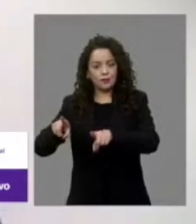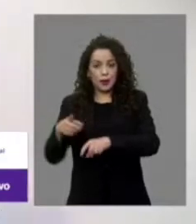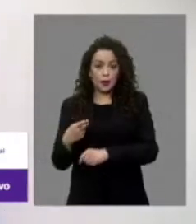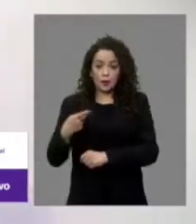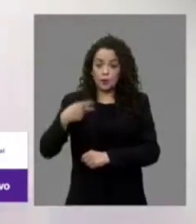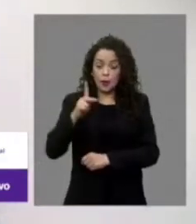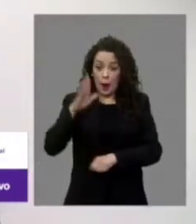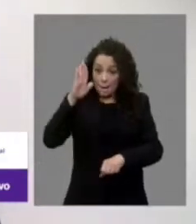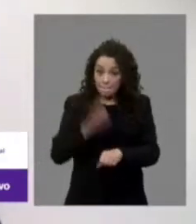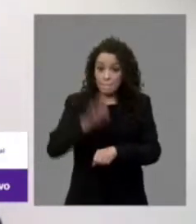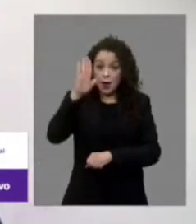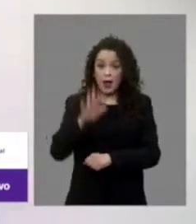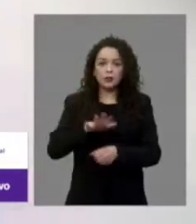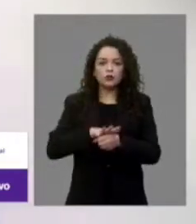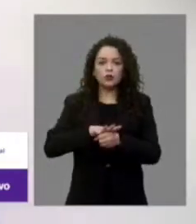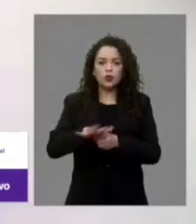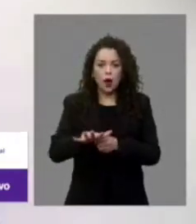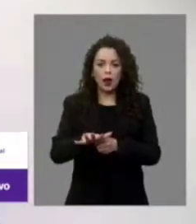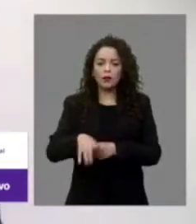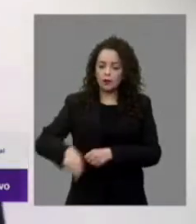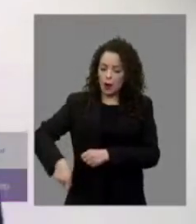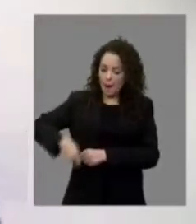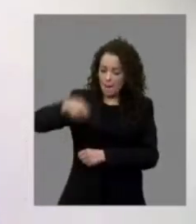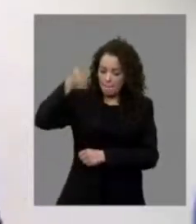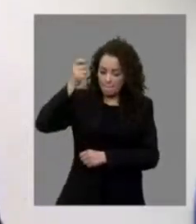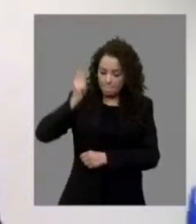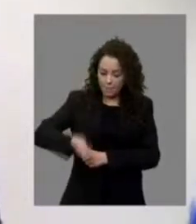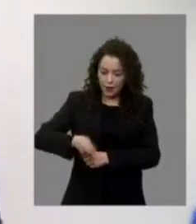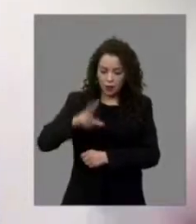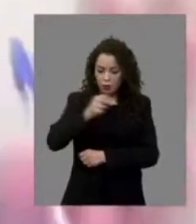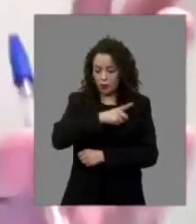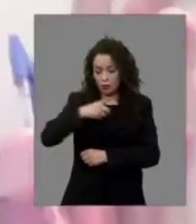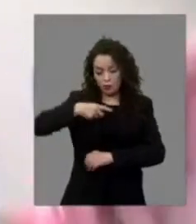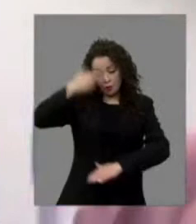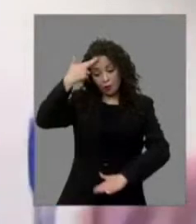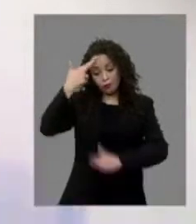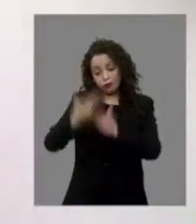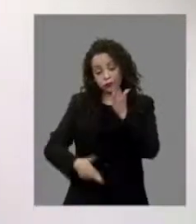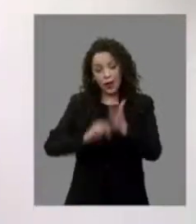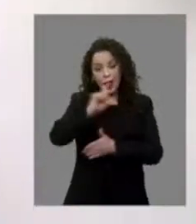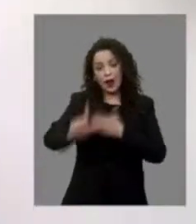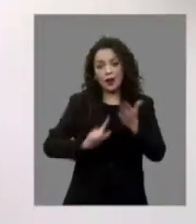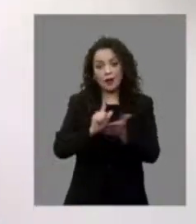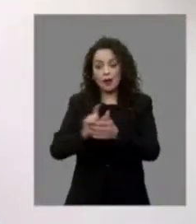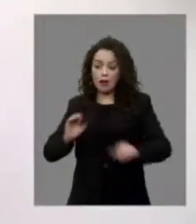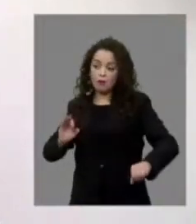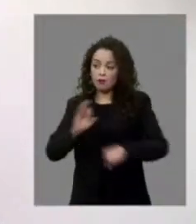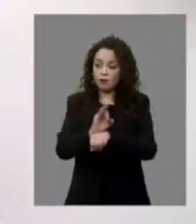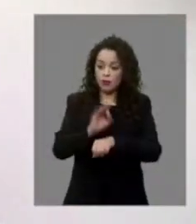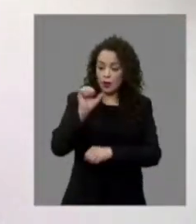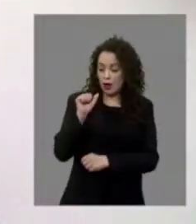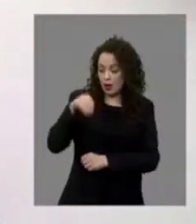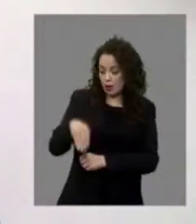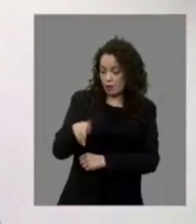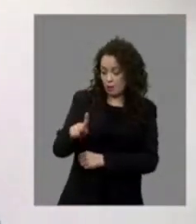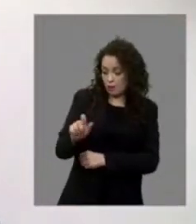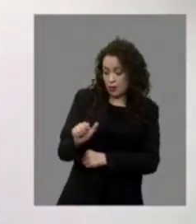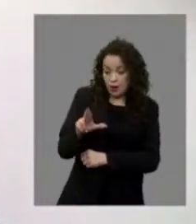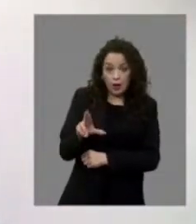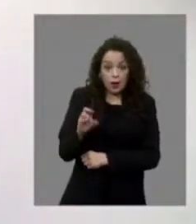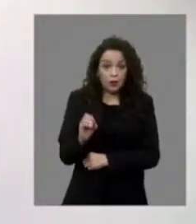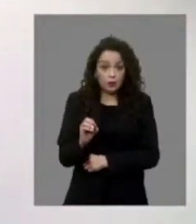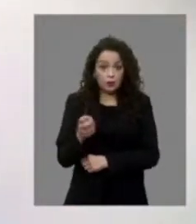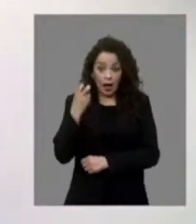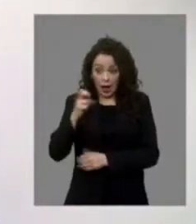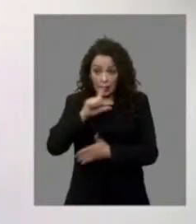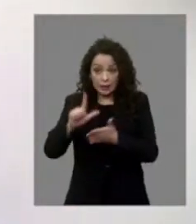en el efecto de la sentencia sin vulnerar la ley de amparo y lo que nos marca, por ejemplo, la ley de